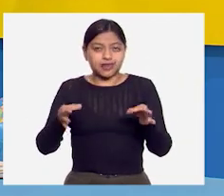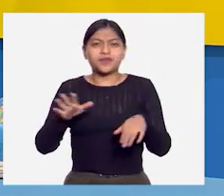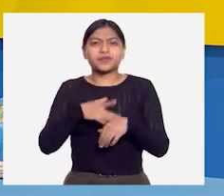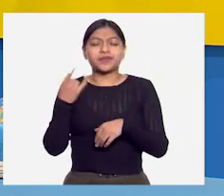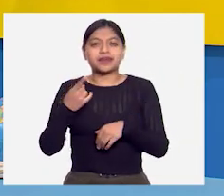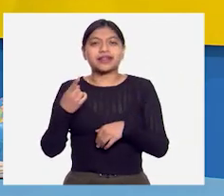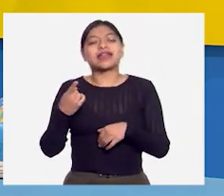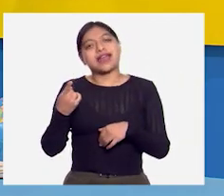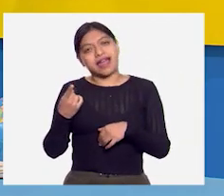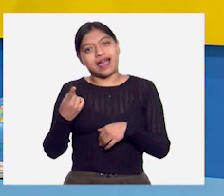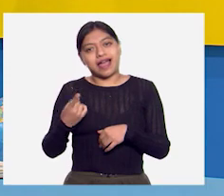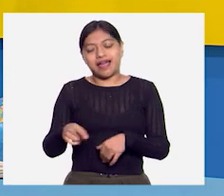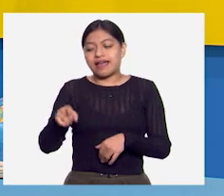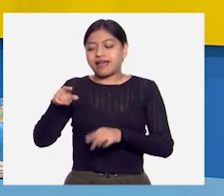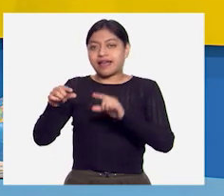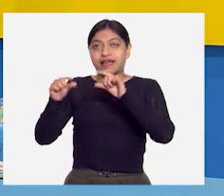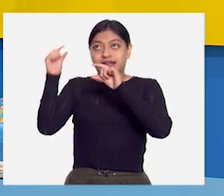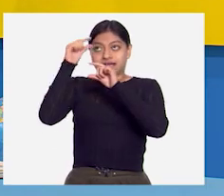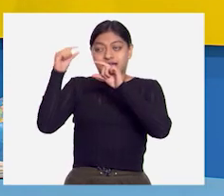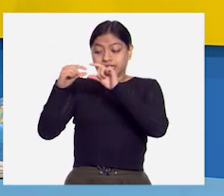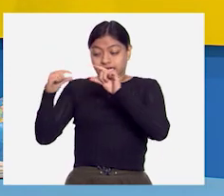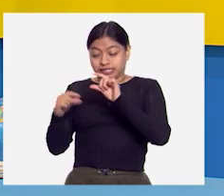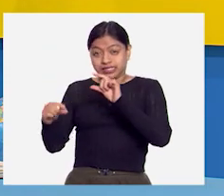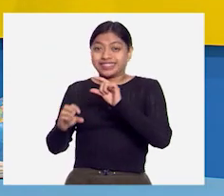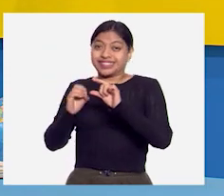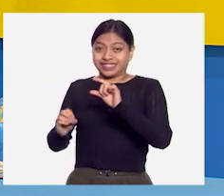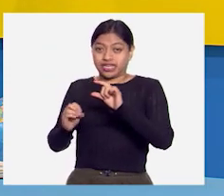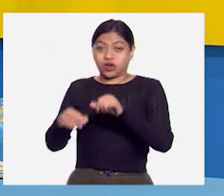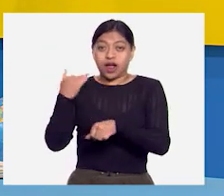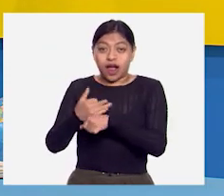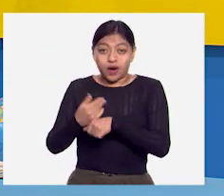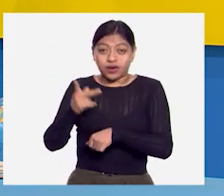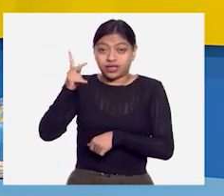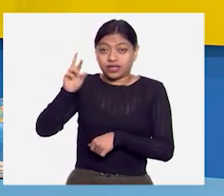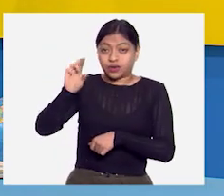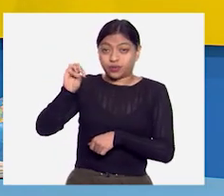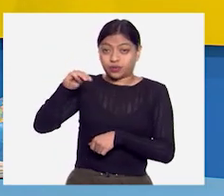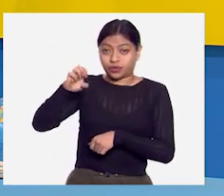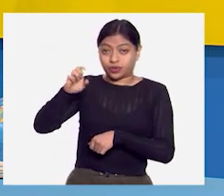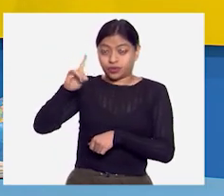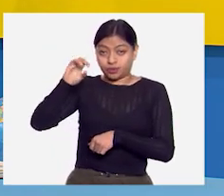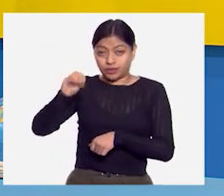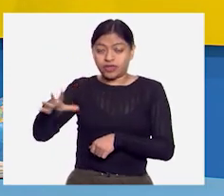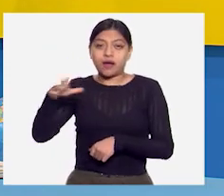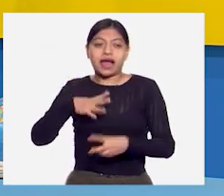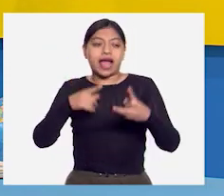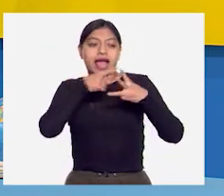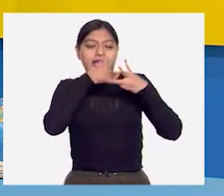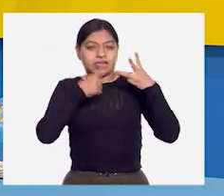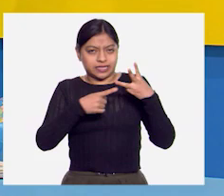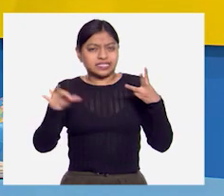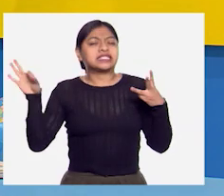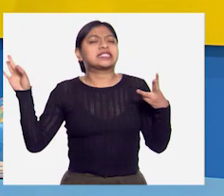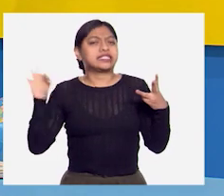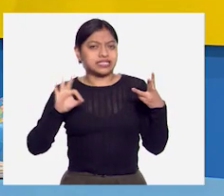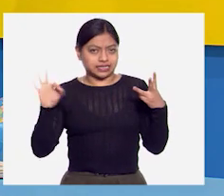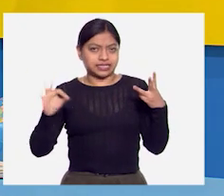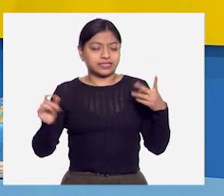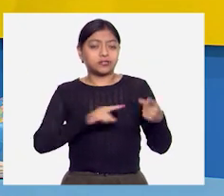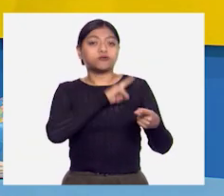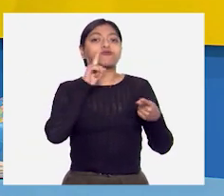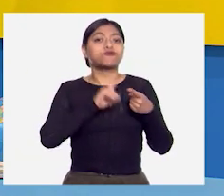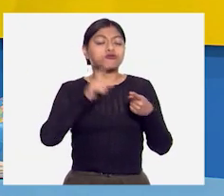el residuo es 0 y en el caso de la media aritmética pueden suceder 3 casos. El